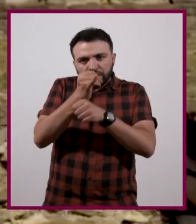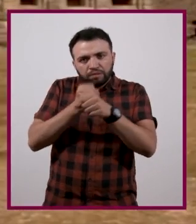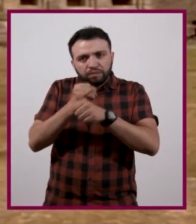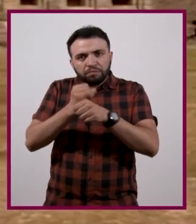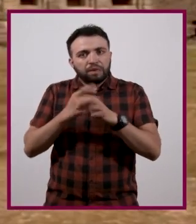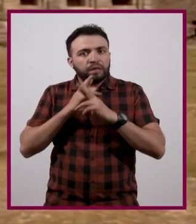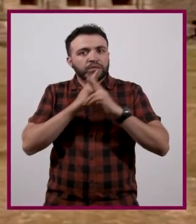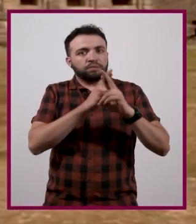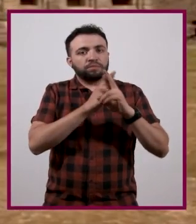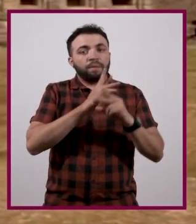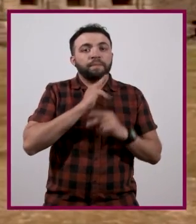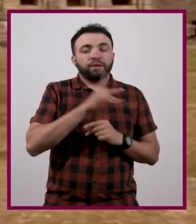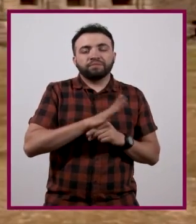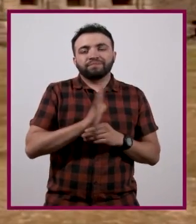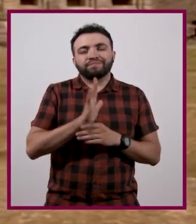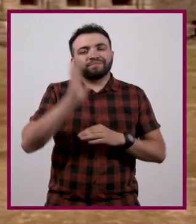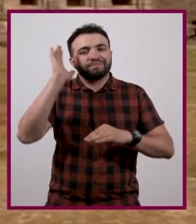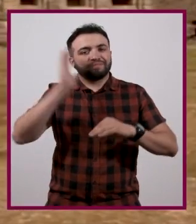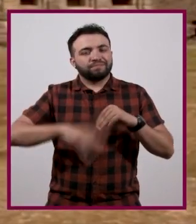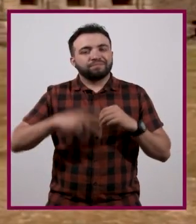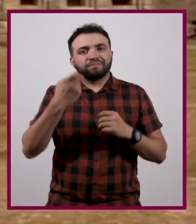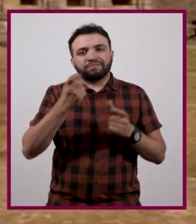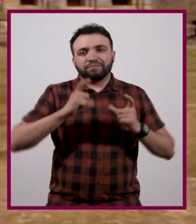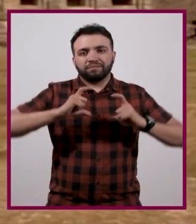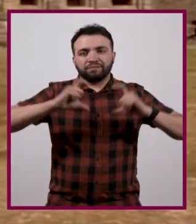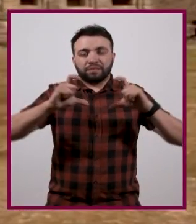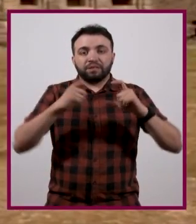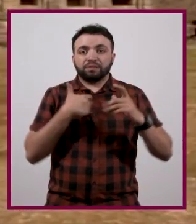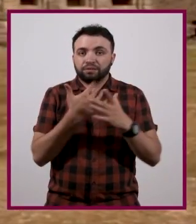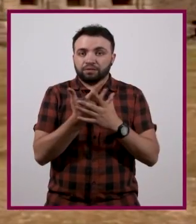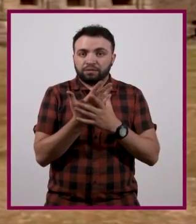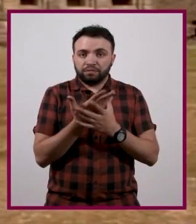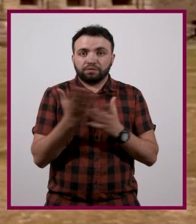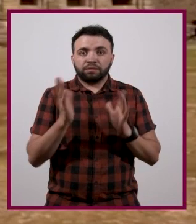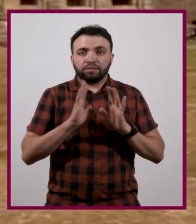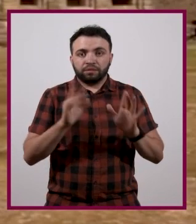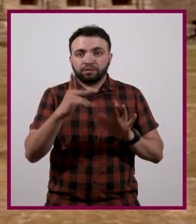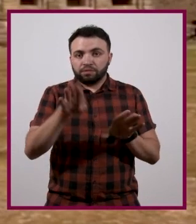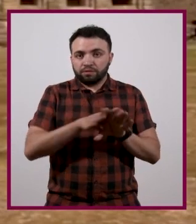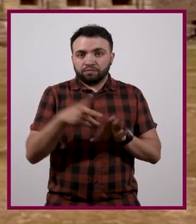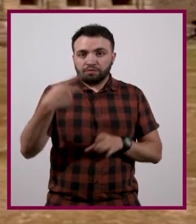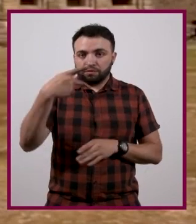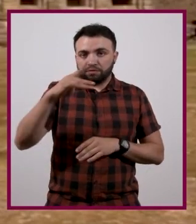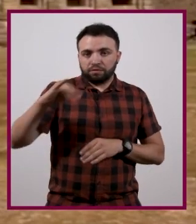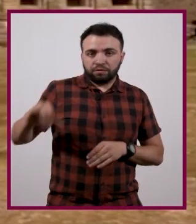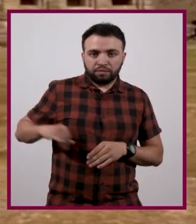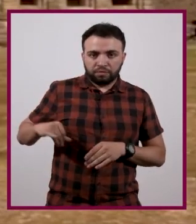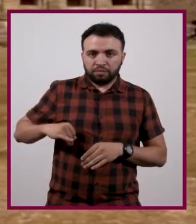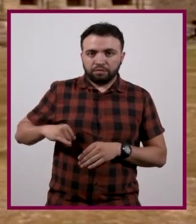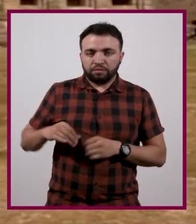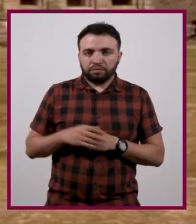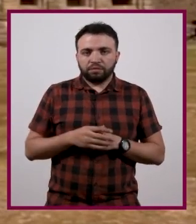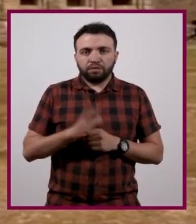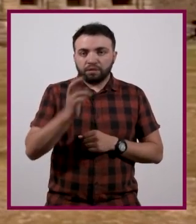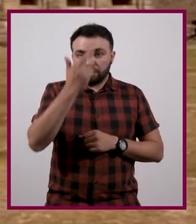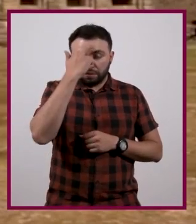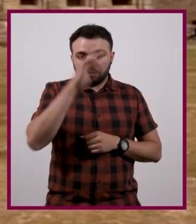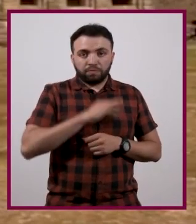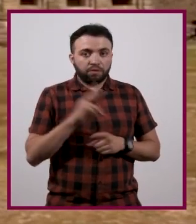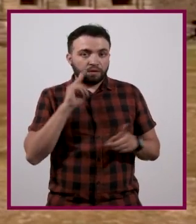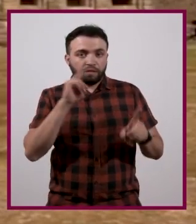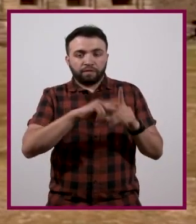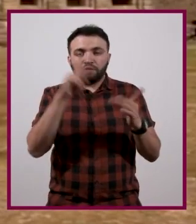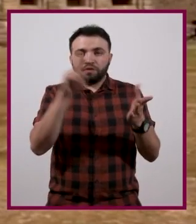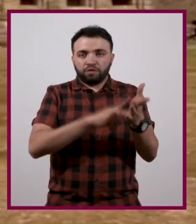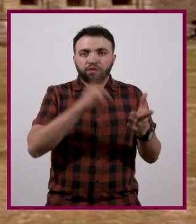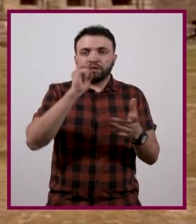respuestas. Lamentablemente, llegamos al final del programa. Esperemos que les haya parecido tan interesante como a nosotros. Y recuerden que lo pueden volver a ver